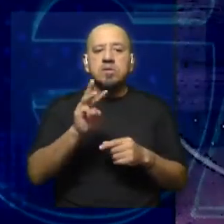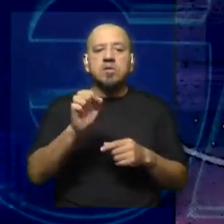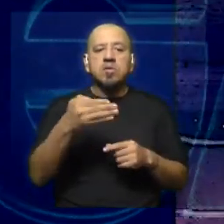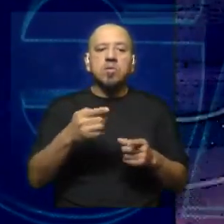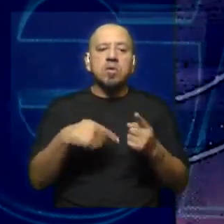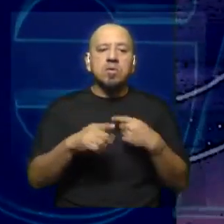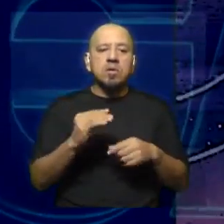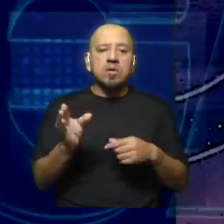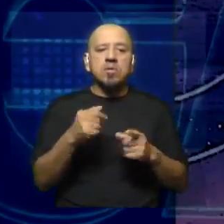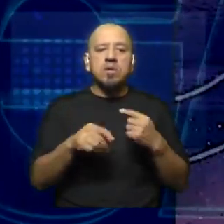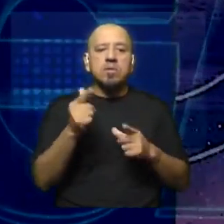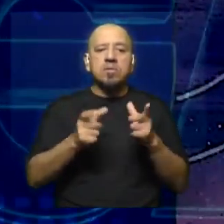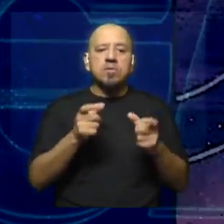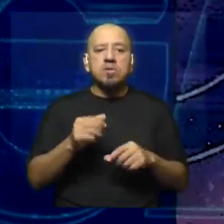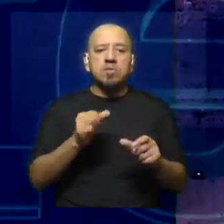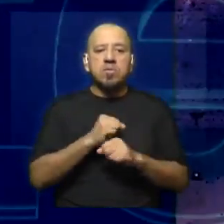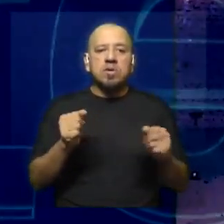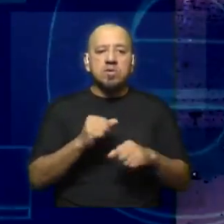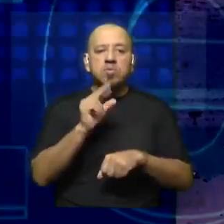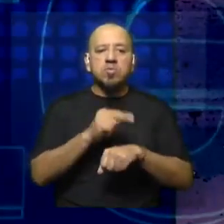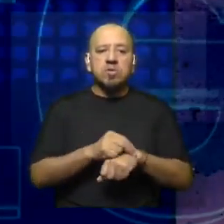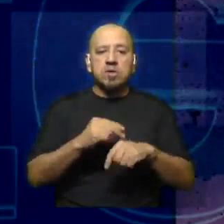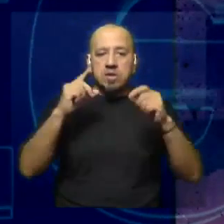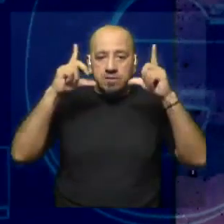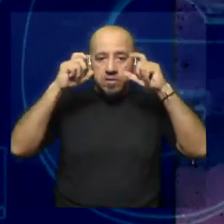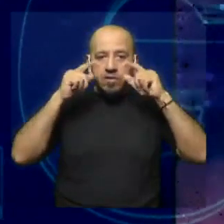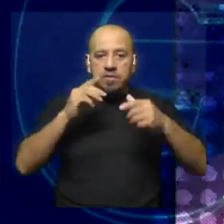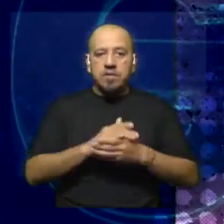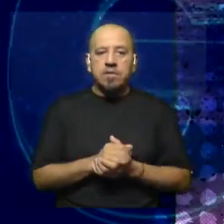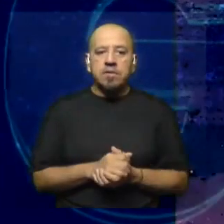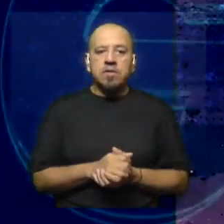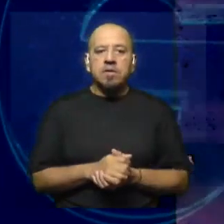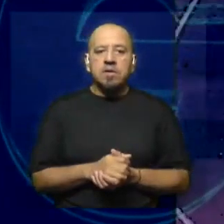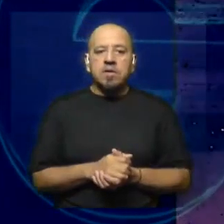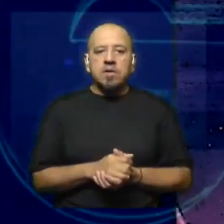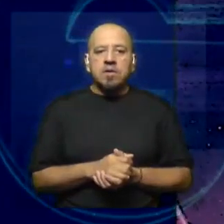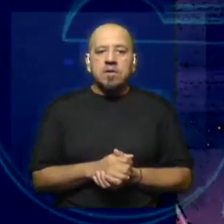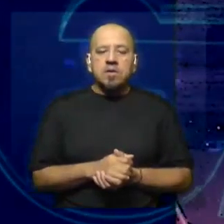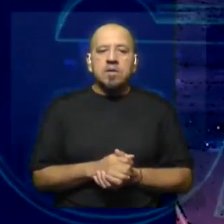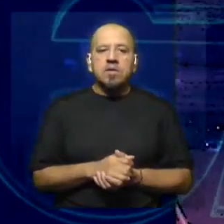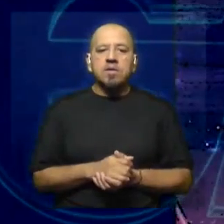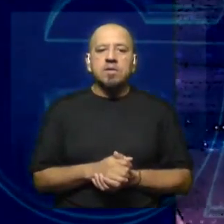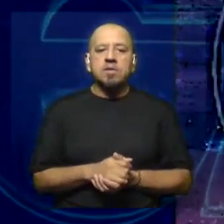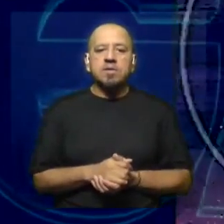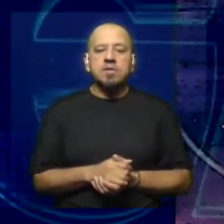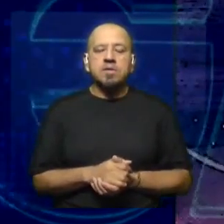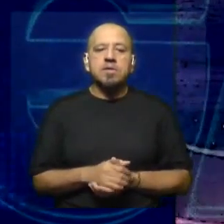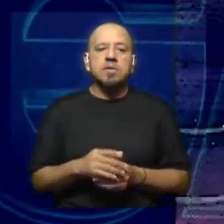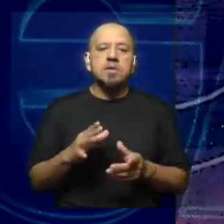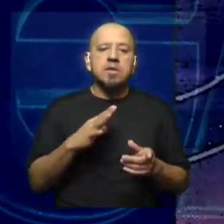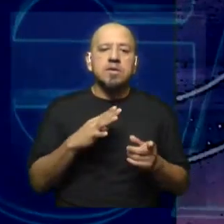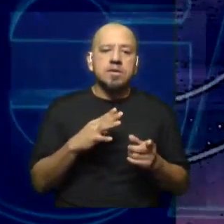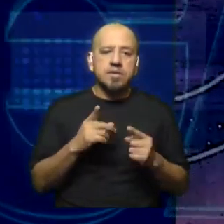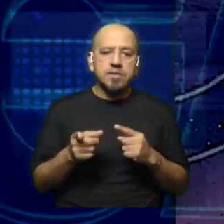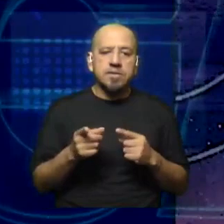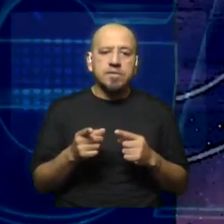todas las personas puedan utilizar la fotografía y saber más de nuestra historia. Daniel, recién hablabas, ¿no? De a ver si va con el sentido